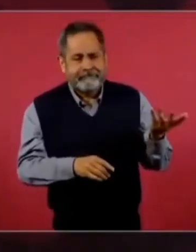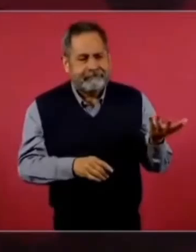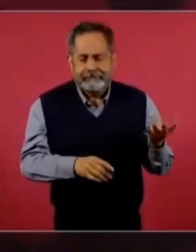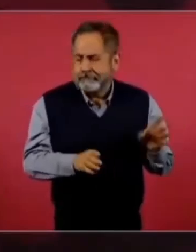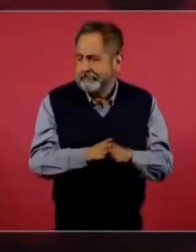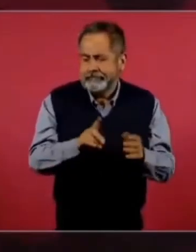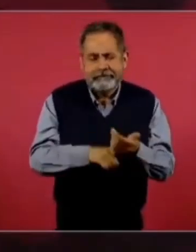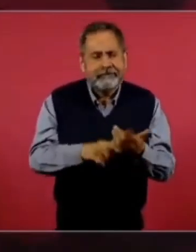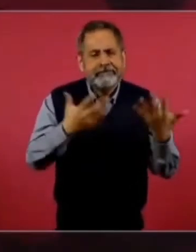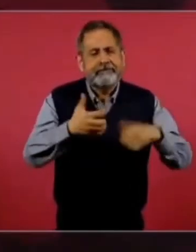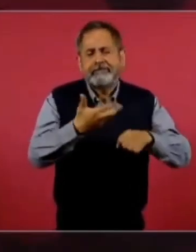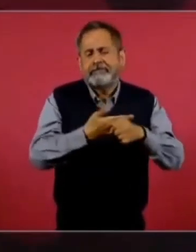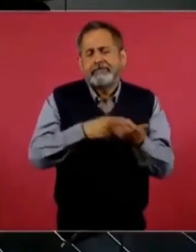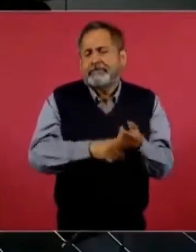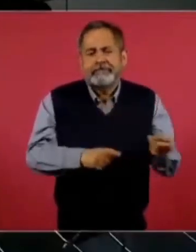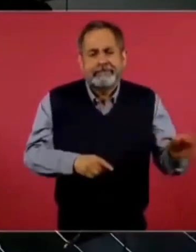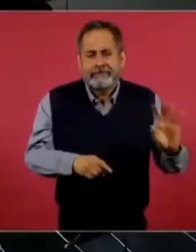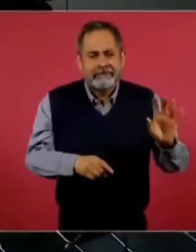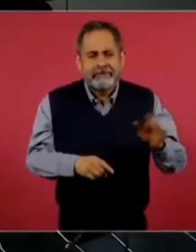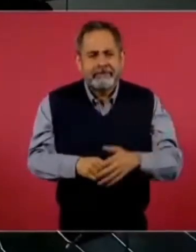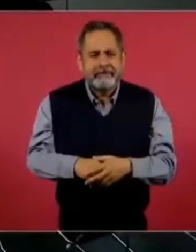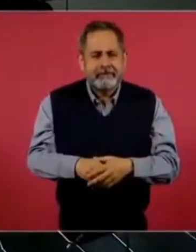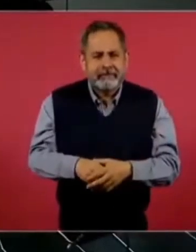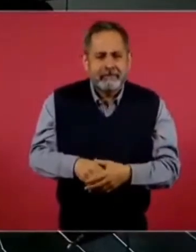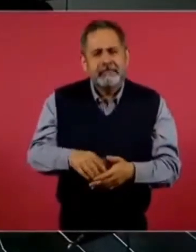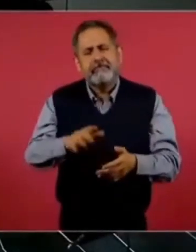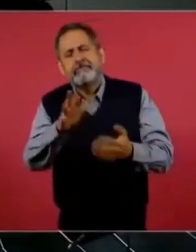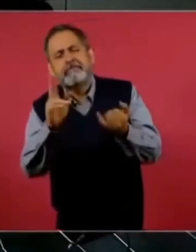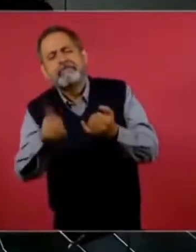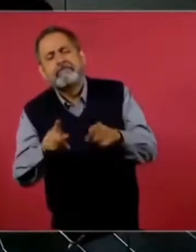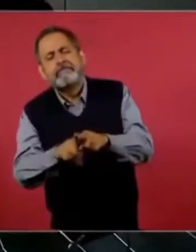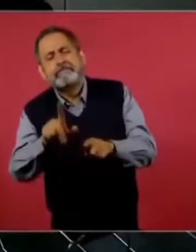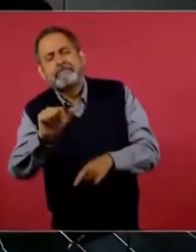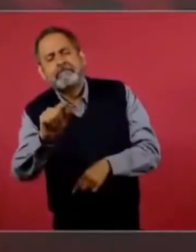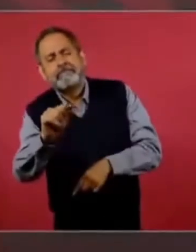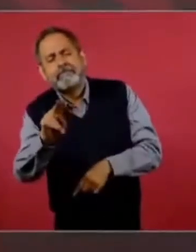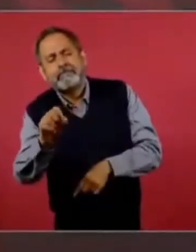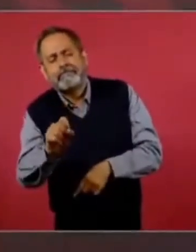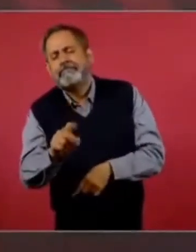eran empresas Tipo latinos. tipo latinos,